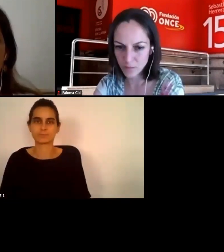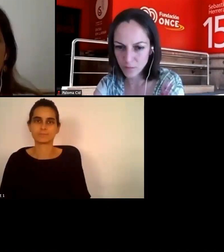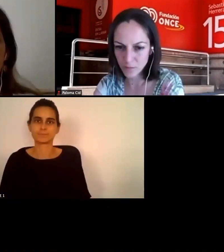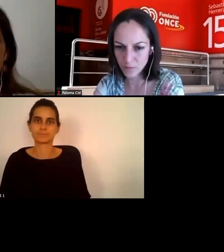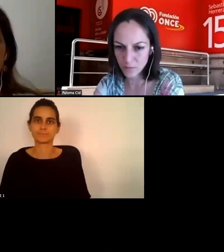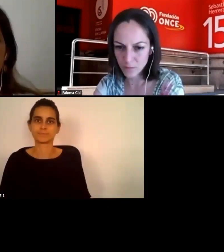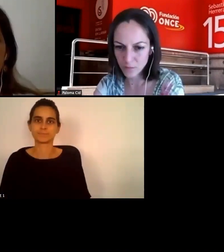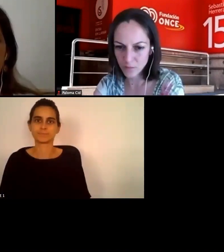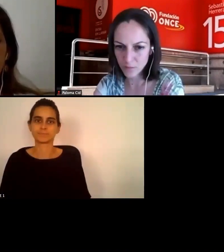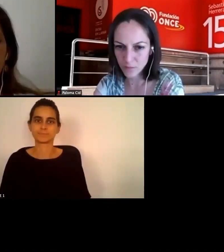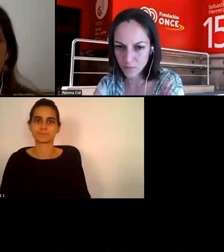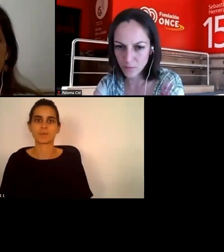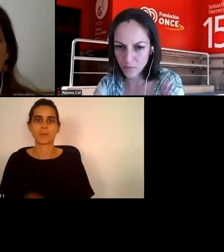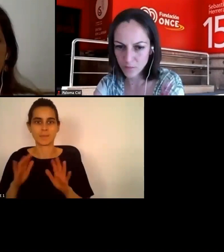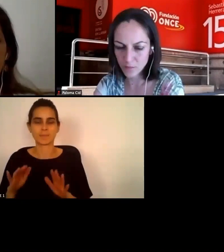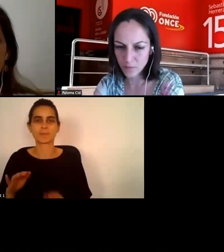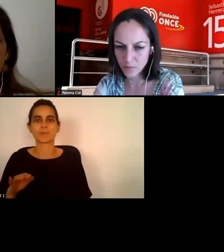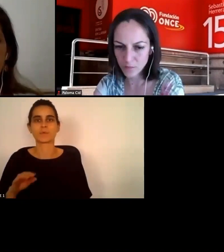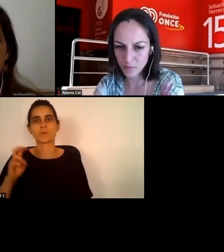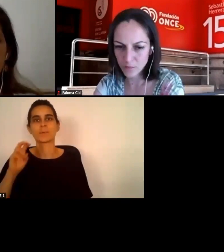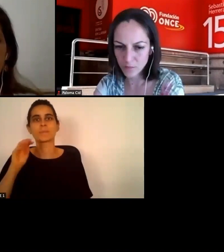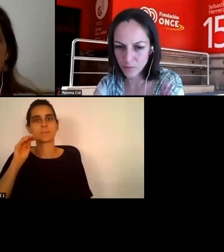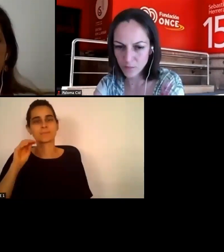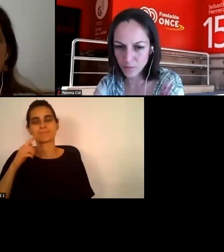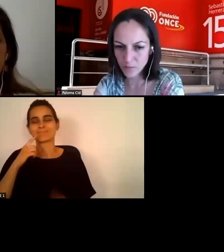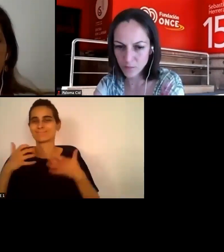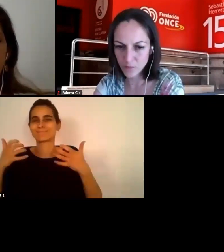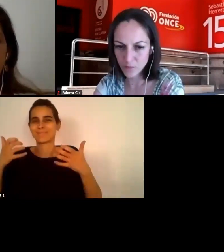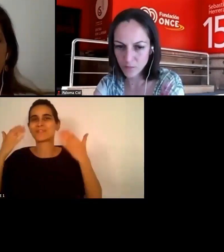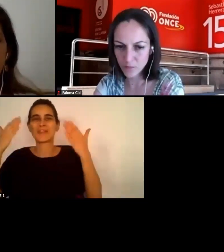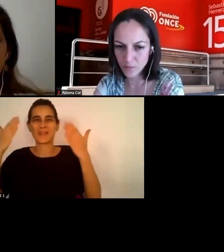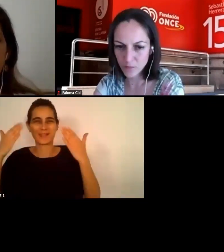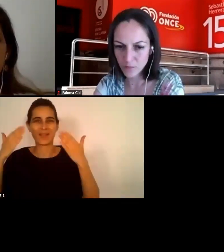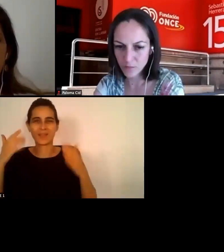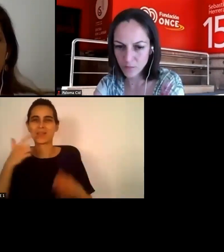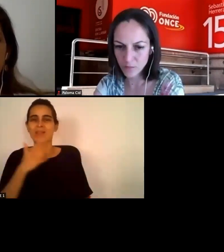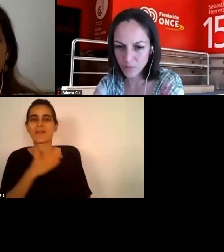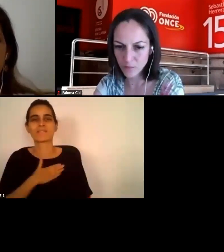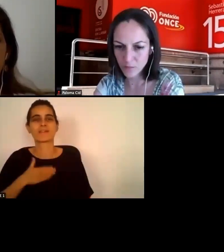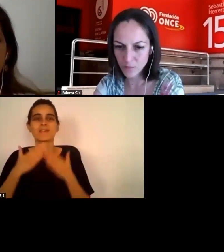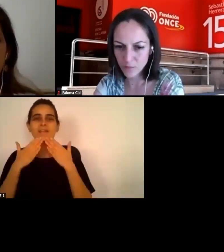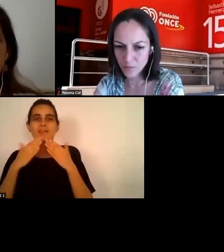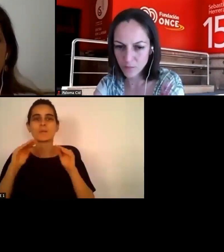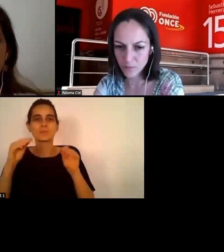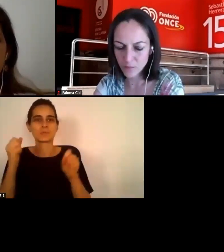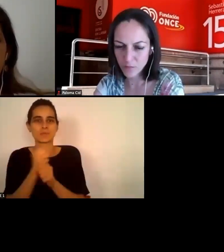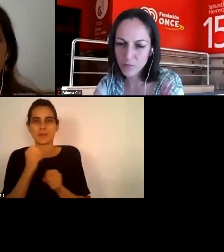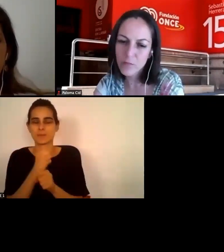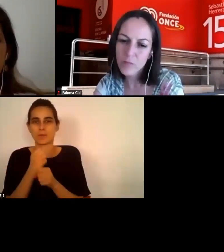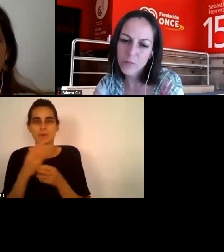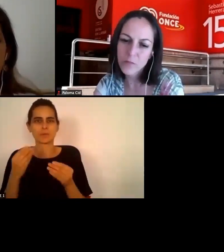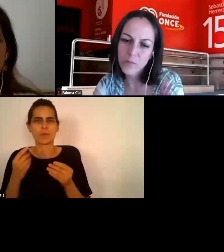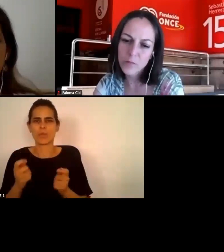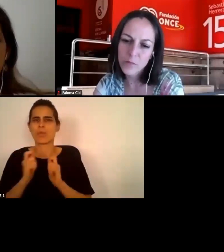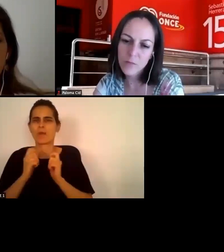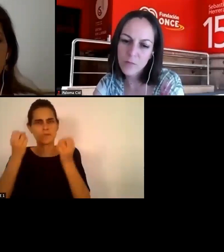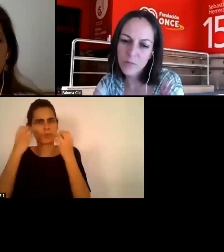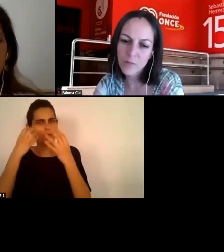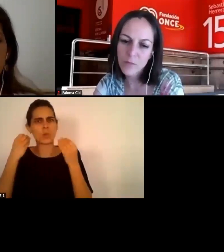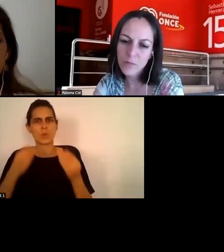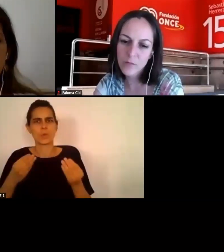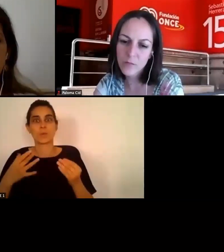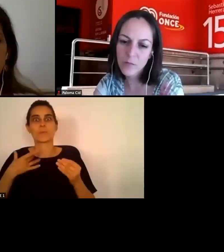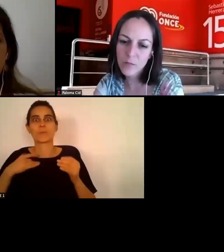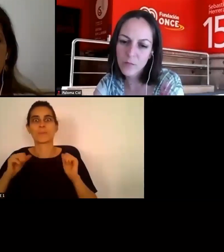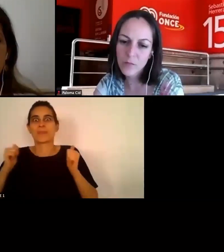Vale, pues lo siguiente es una felicitación. Dice que quiero agradeceros todo vuestro trabajo, nos habéis aportado muy buena información para guiarnos en el inicio de esta